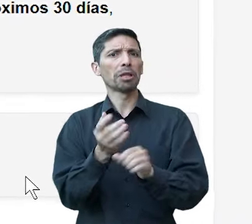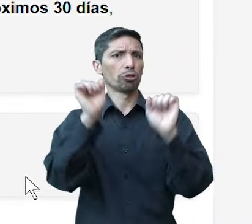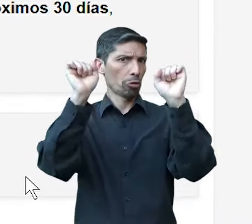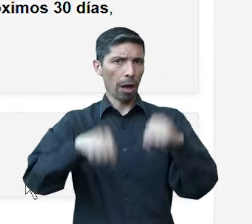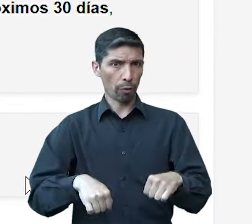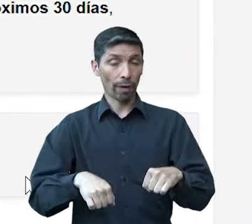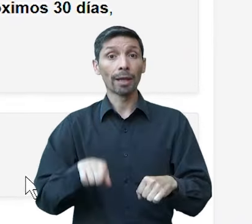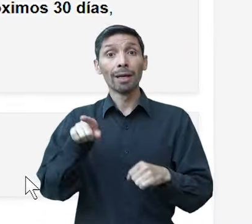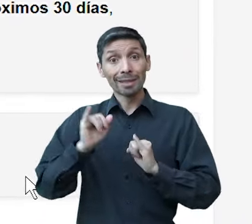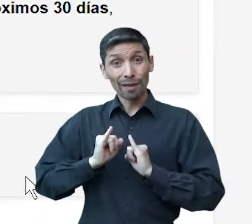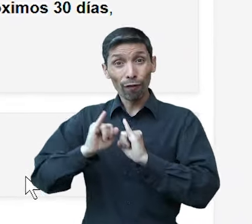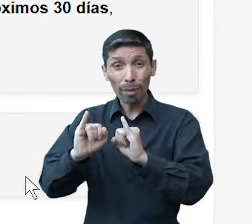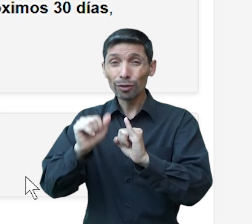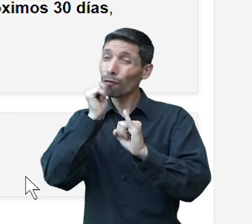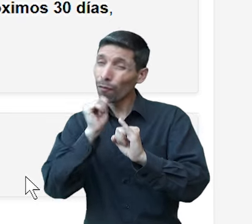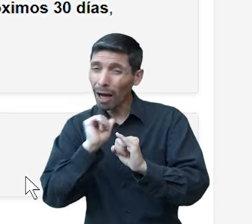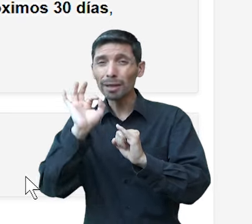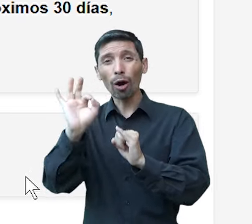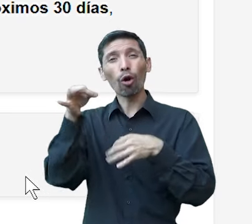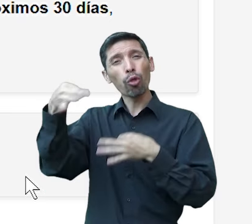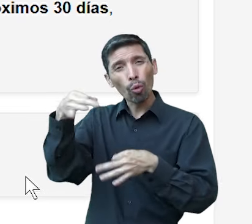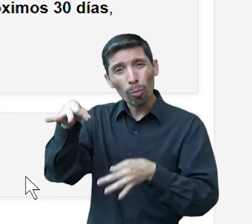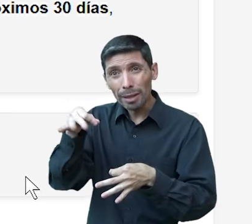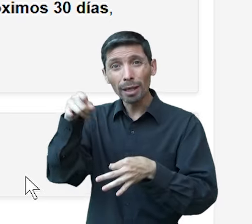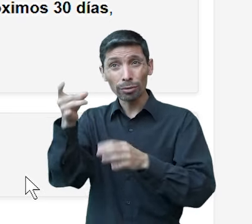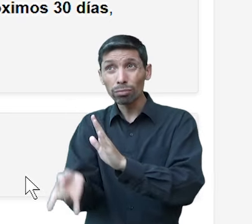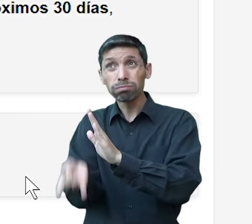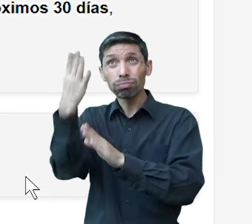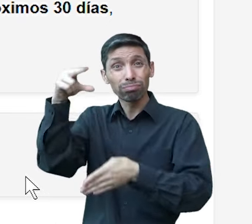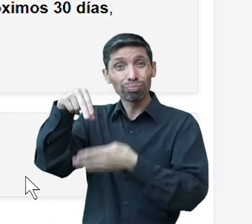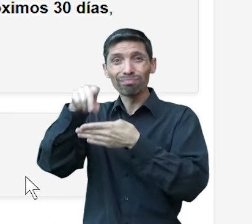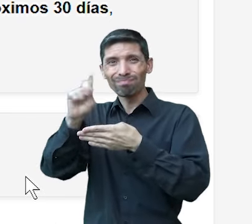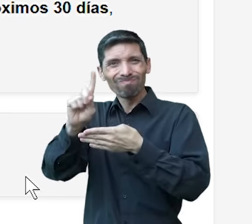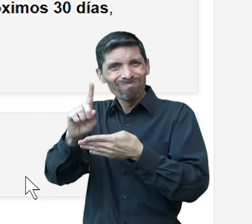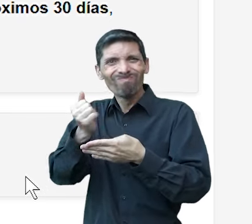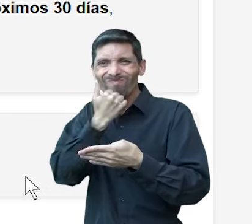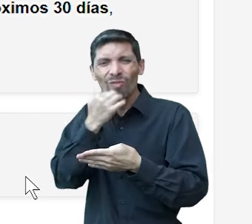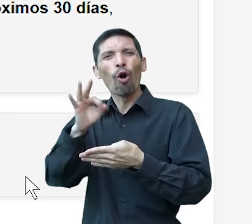tu solicitud será aprobada. Si la información está incompleta o la documentación que se